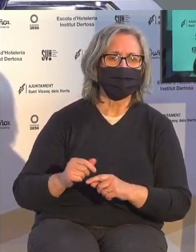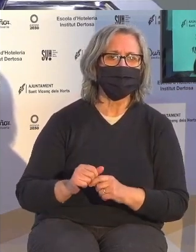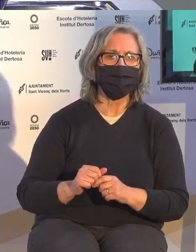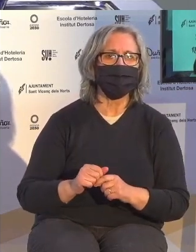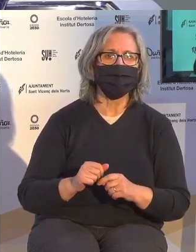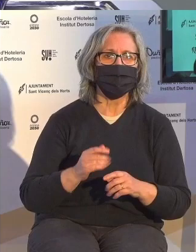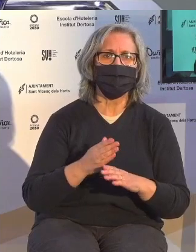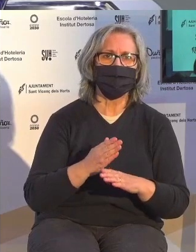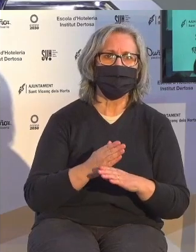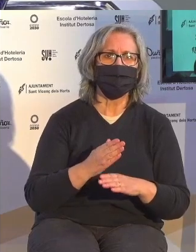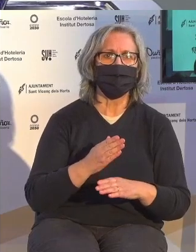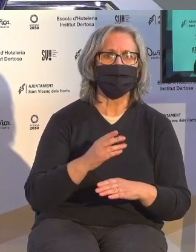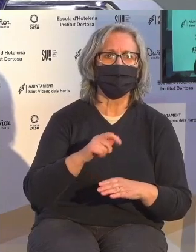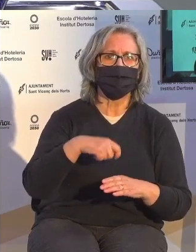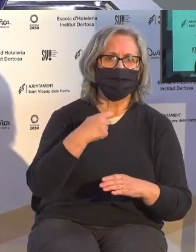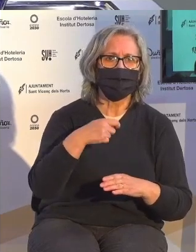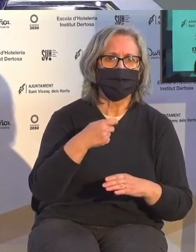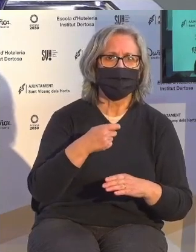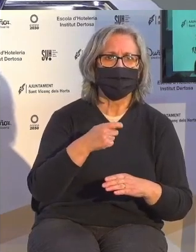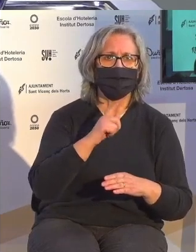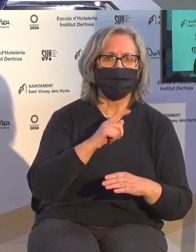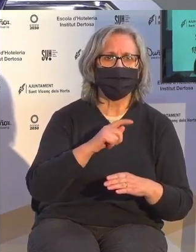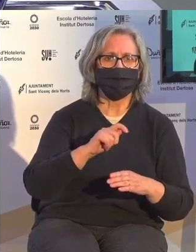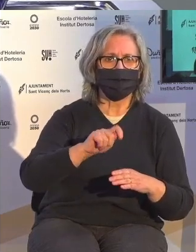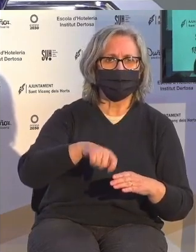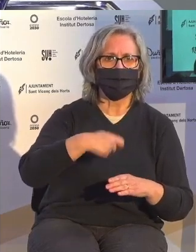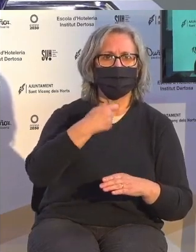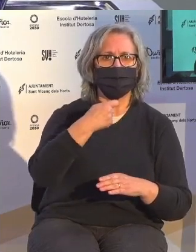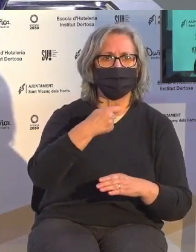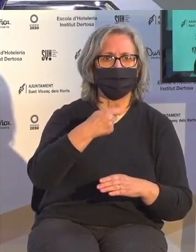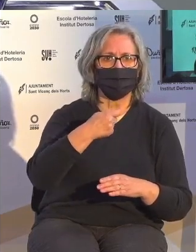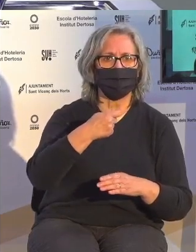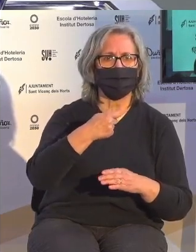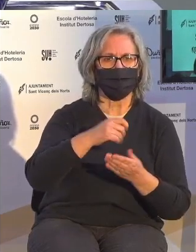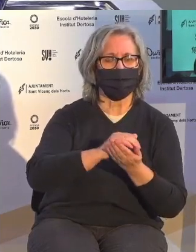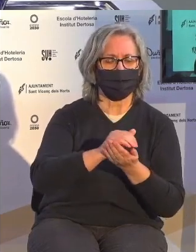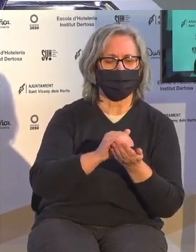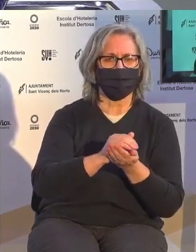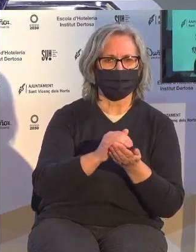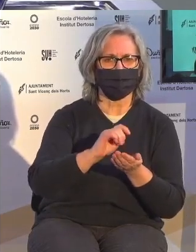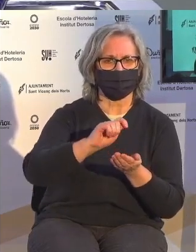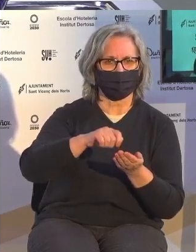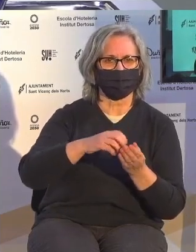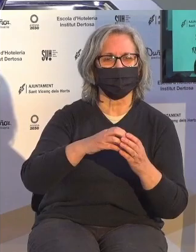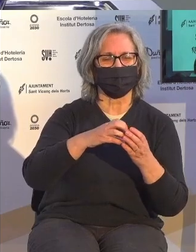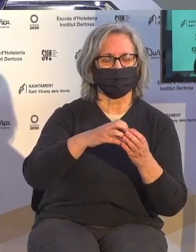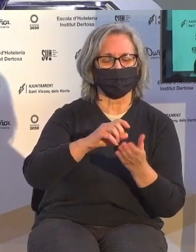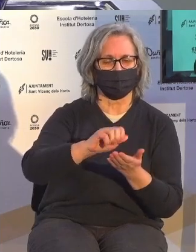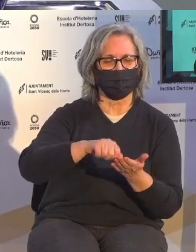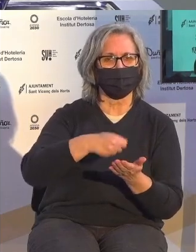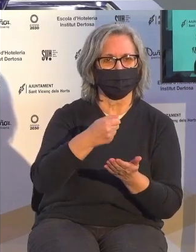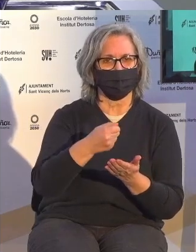puedo decir eso que hasta una voz arriba del merengue ok pero eso está un poquito más fácil